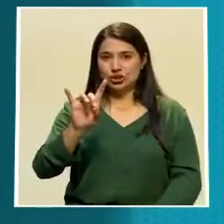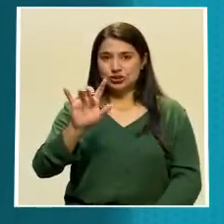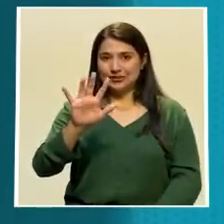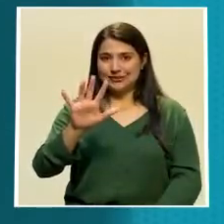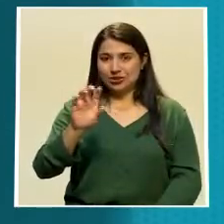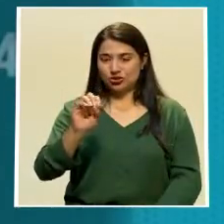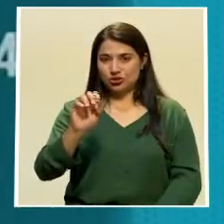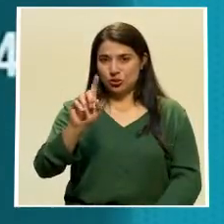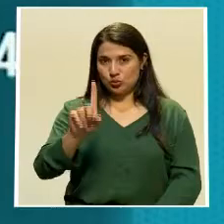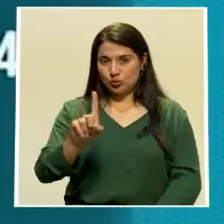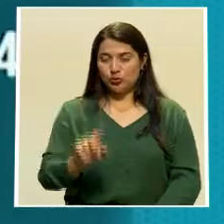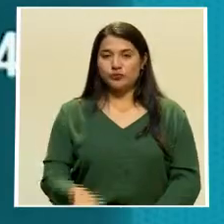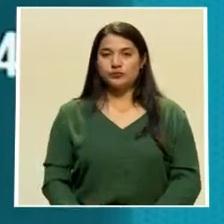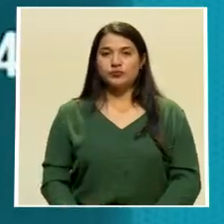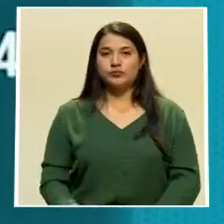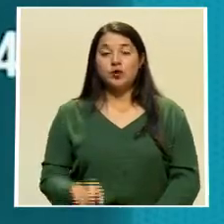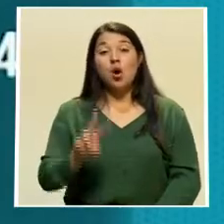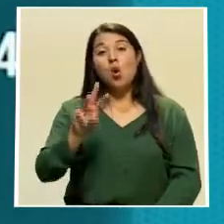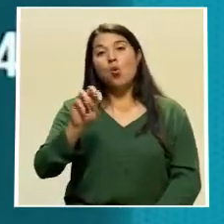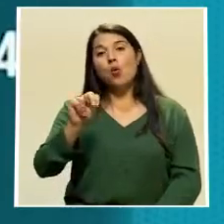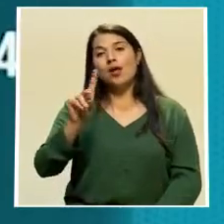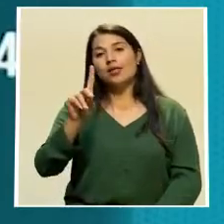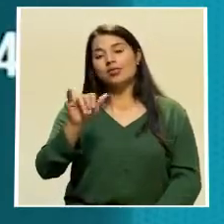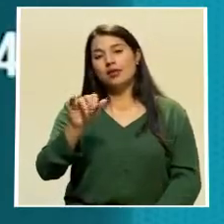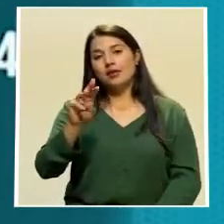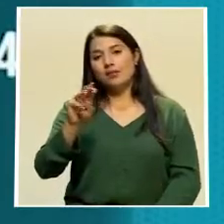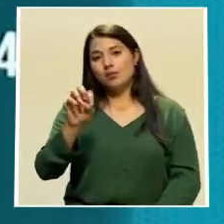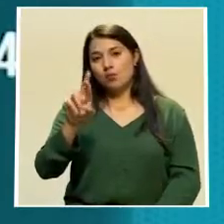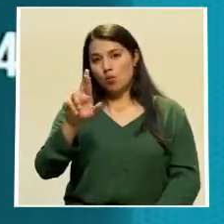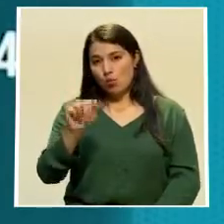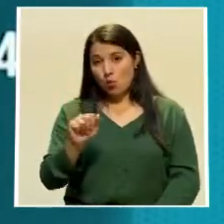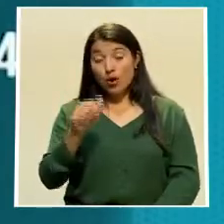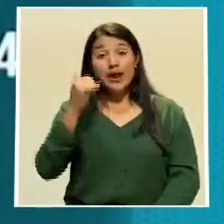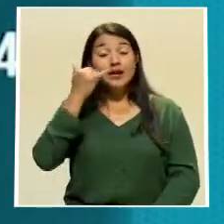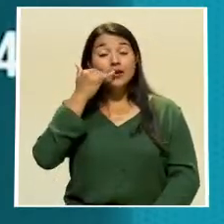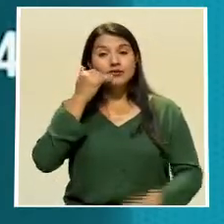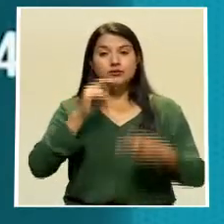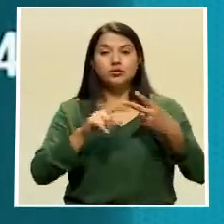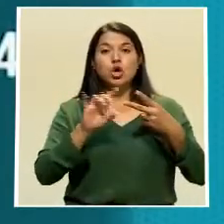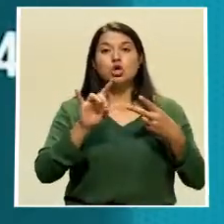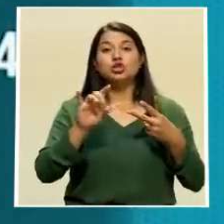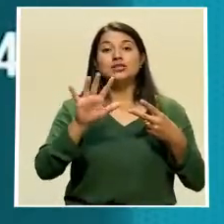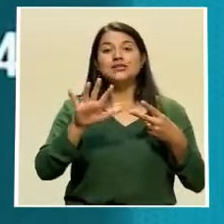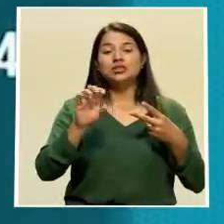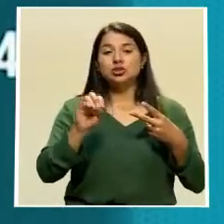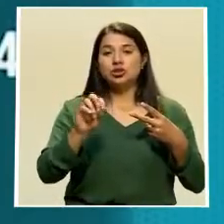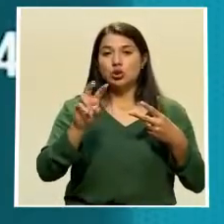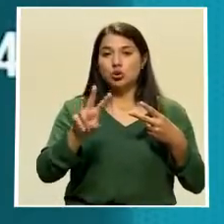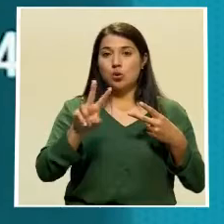8363-8501. Wendy Mora, allegada a la familia, al teléfono